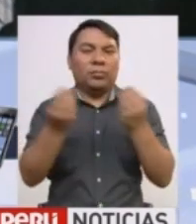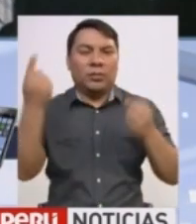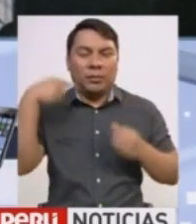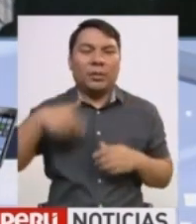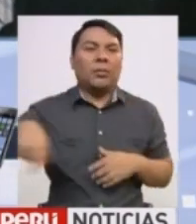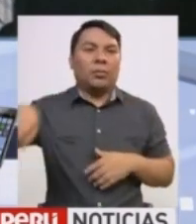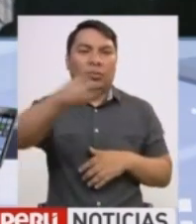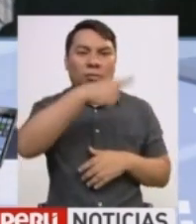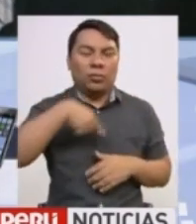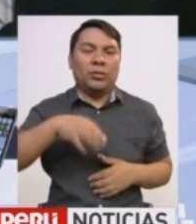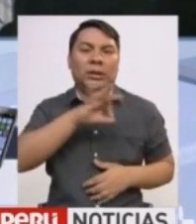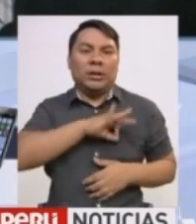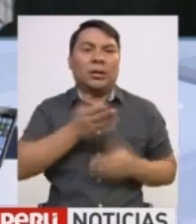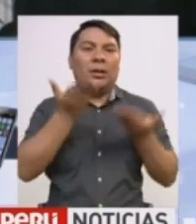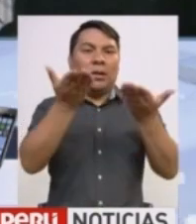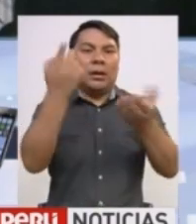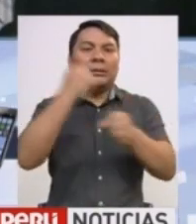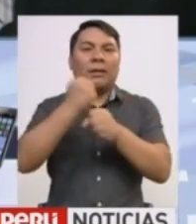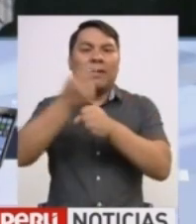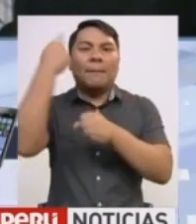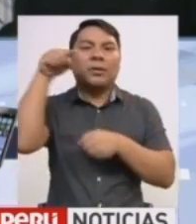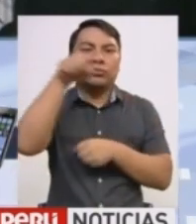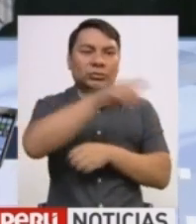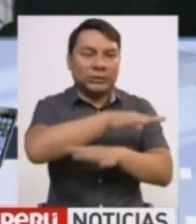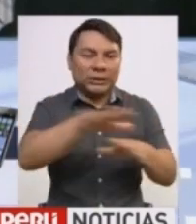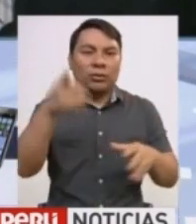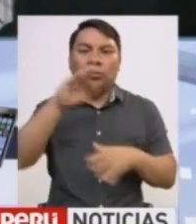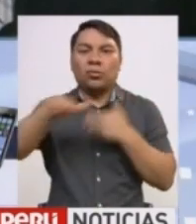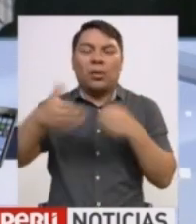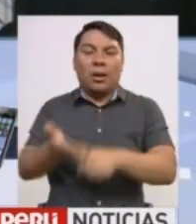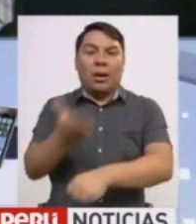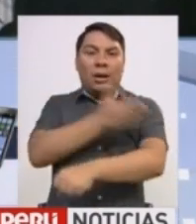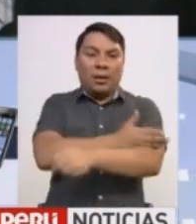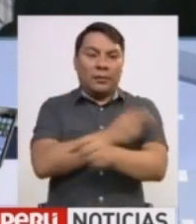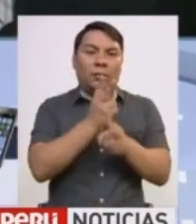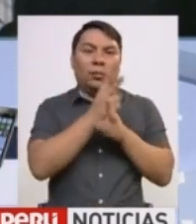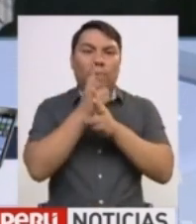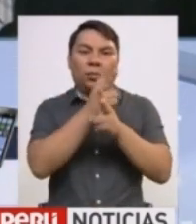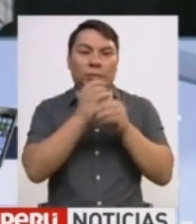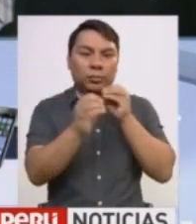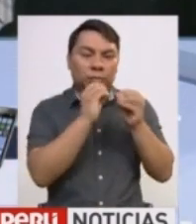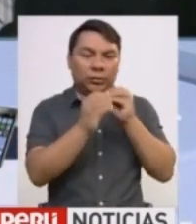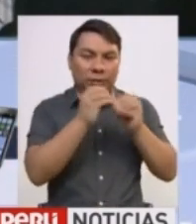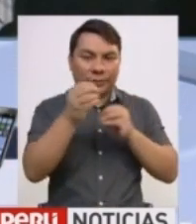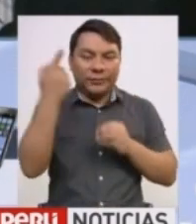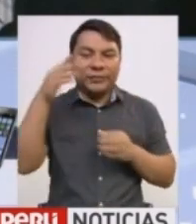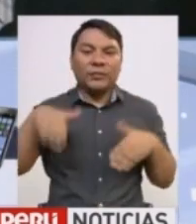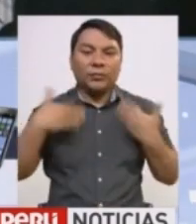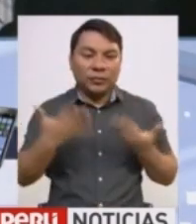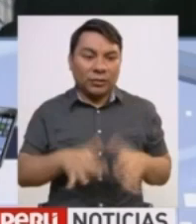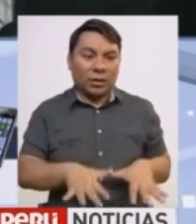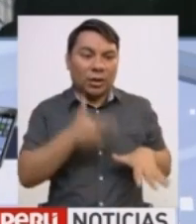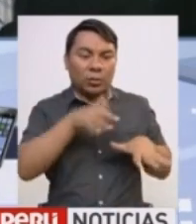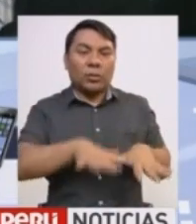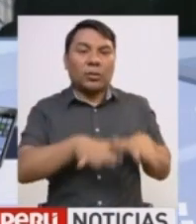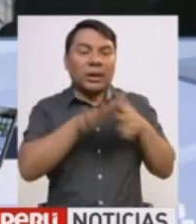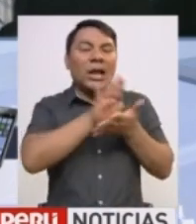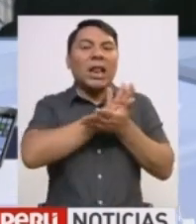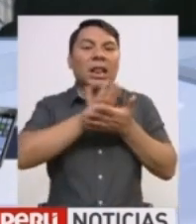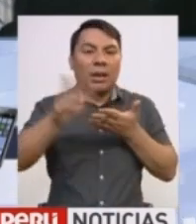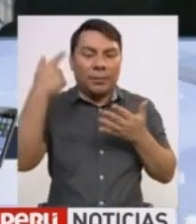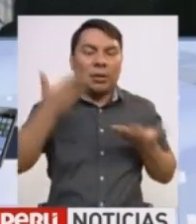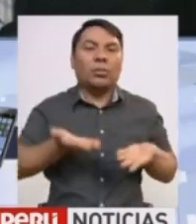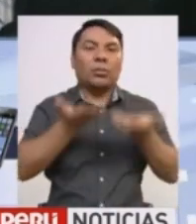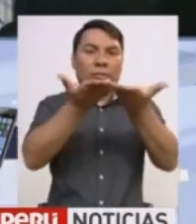abastecer de agua. Estamos tomando todas las medidas que están a nuestro alcance con la finalidad de garantizar el